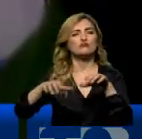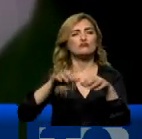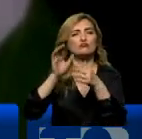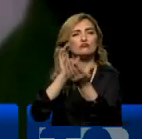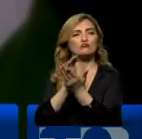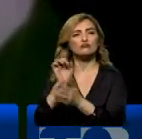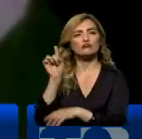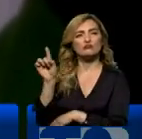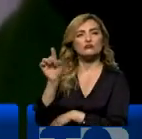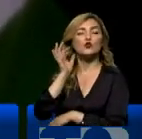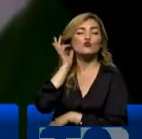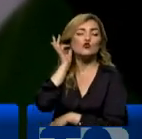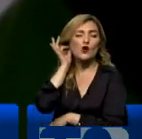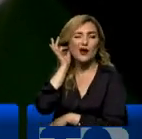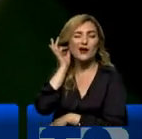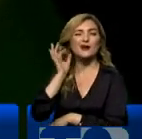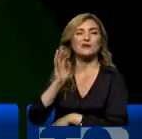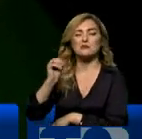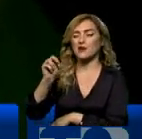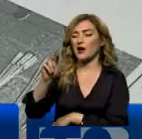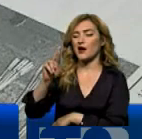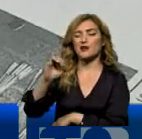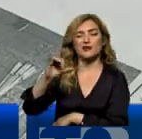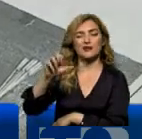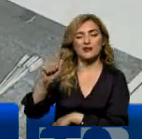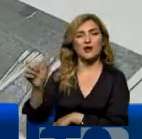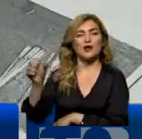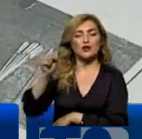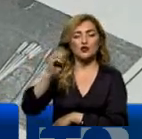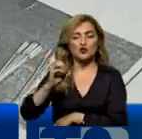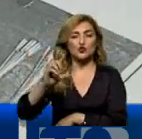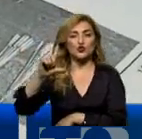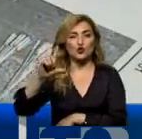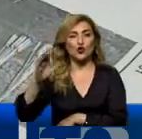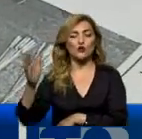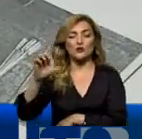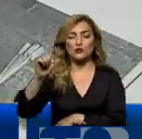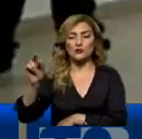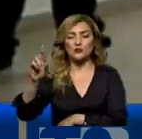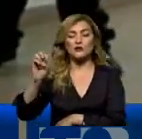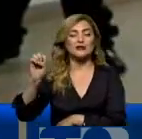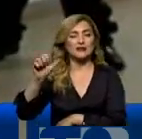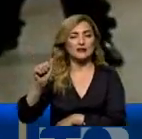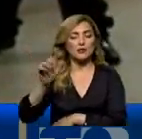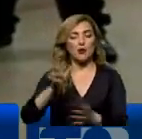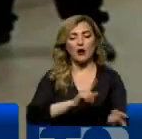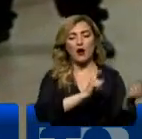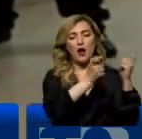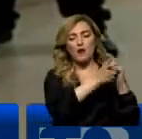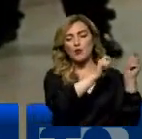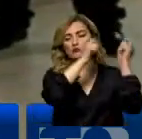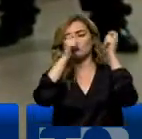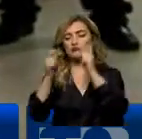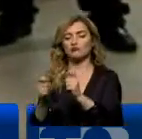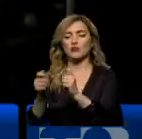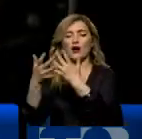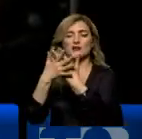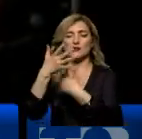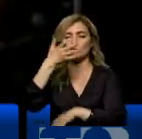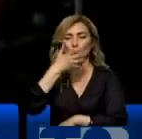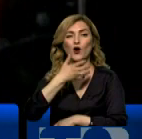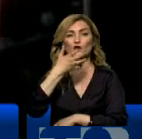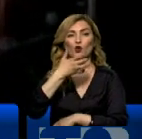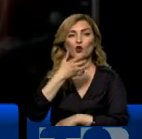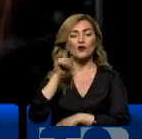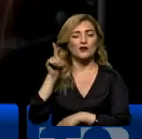IES, María Sol Larrea, y con la cual logró su traslado al Centro de Rehabilitación Social en Ambato. Carrillo fue llamado